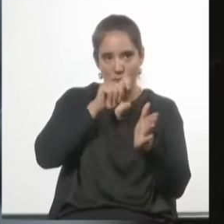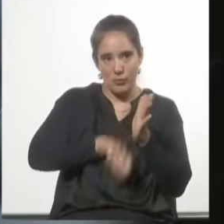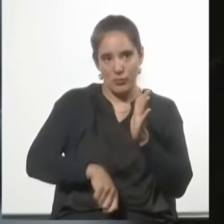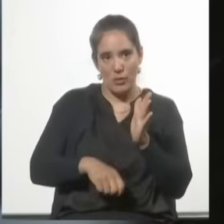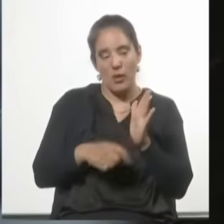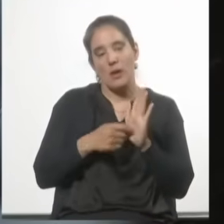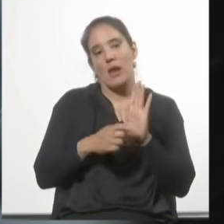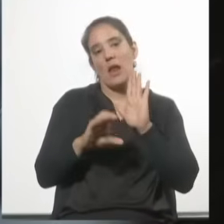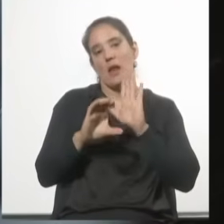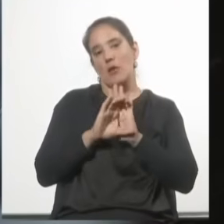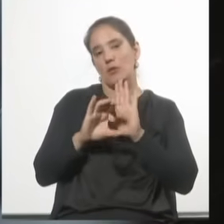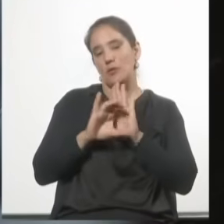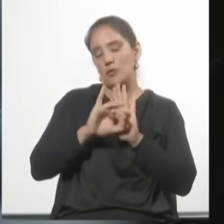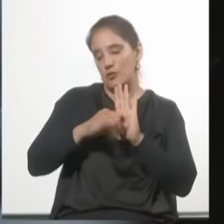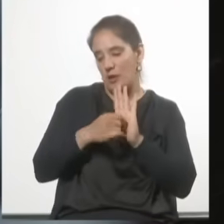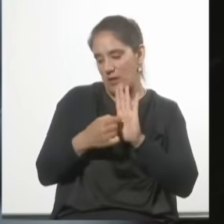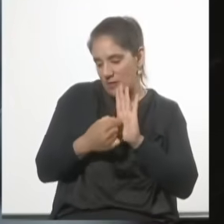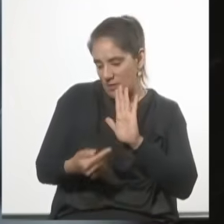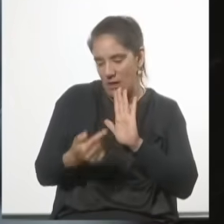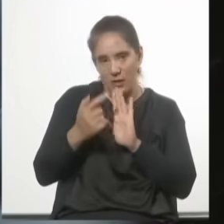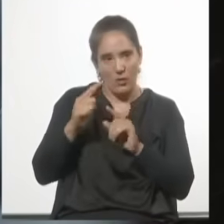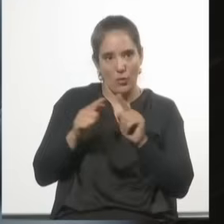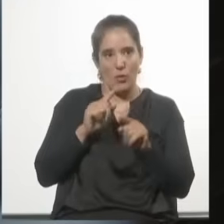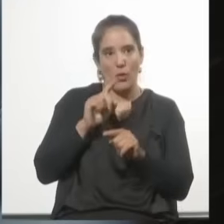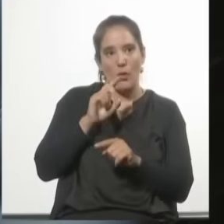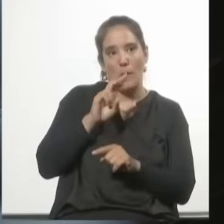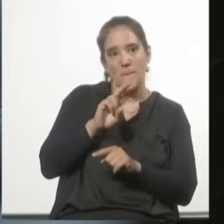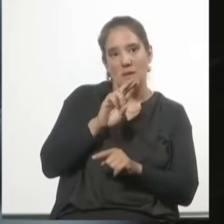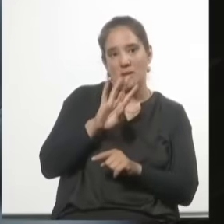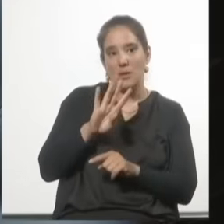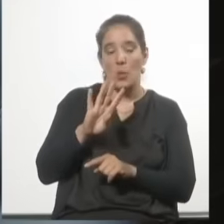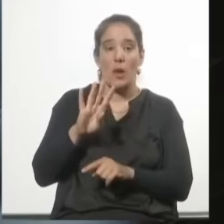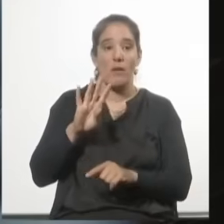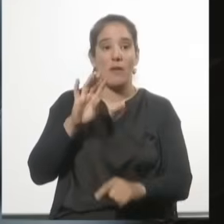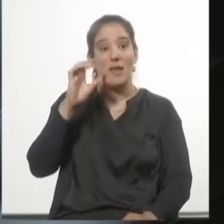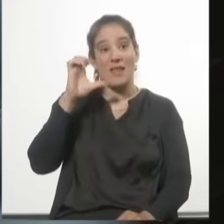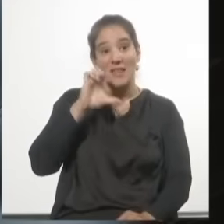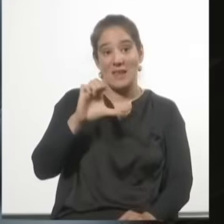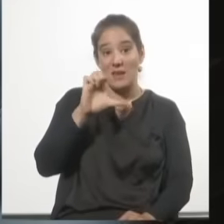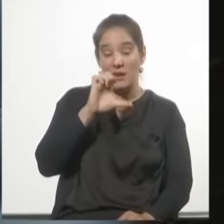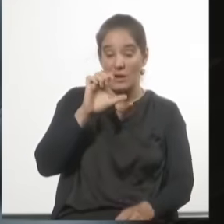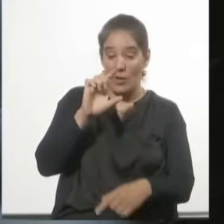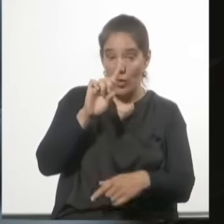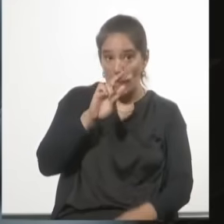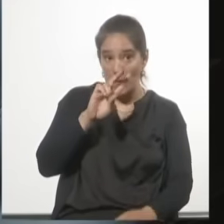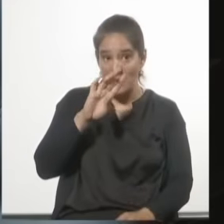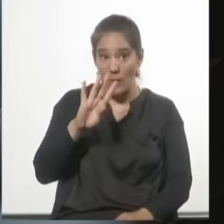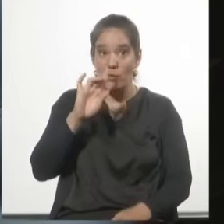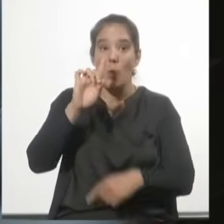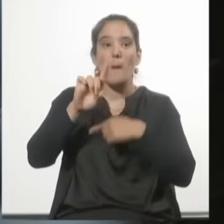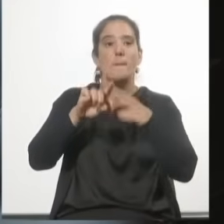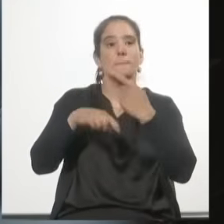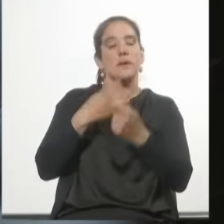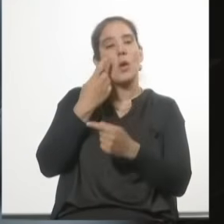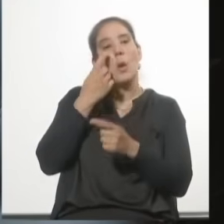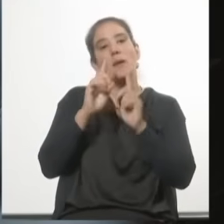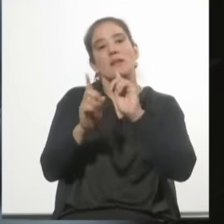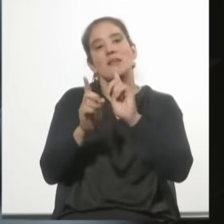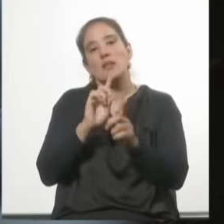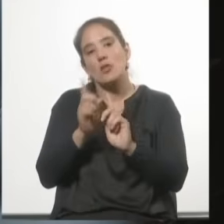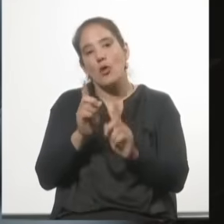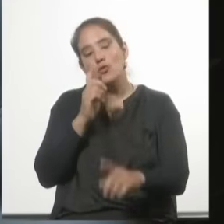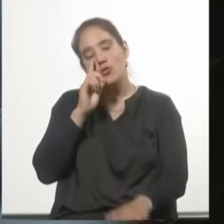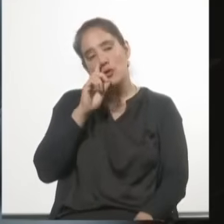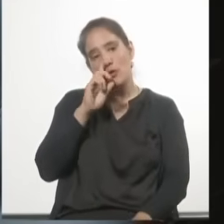constitución de las mismas no debería haber ido más allá del 29 de enero de 2024. Sin embargo, fue recién el día 22 de noviembre